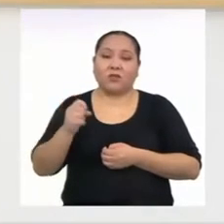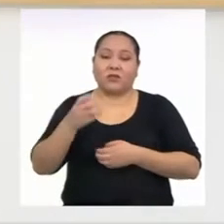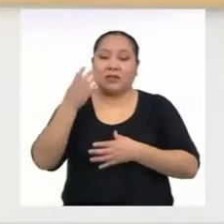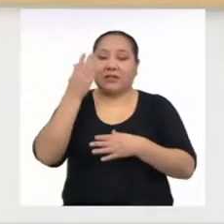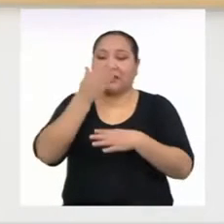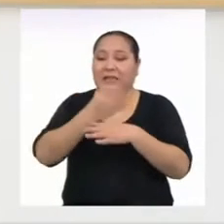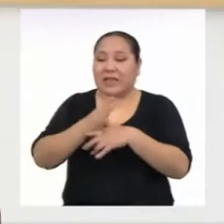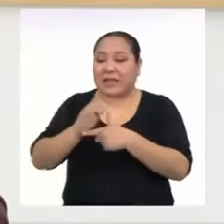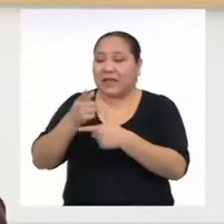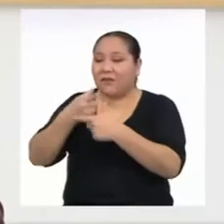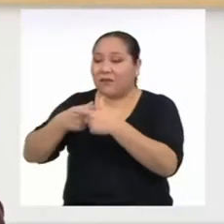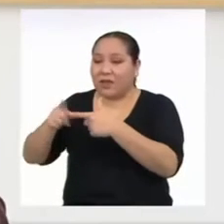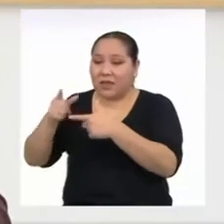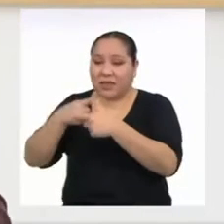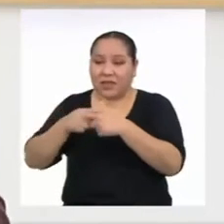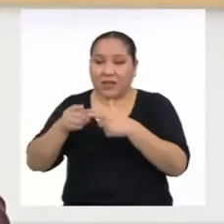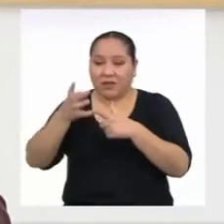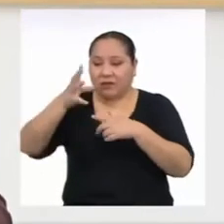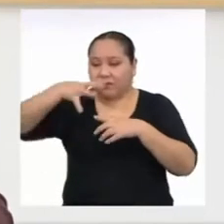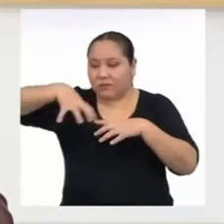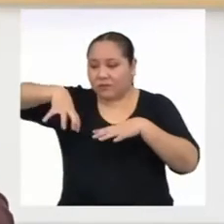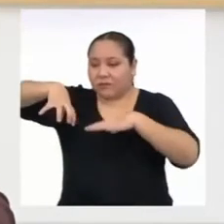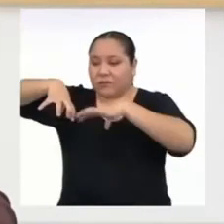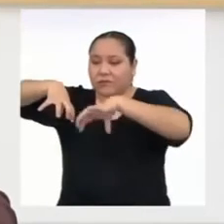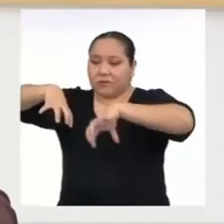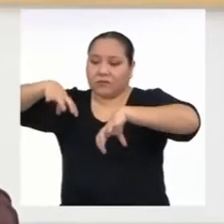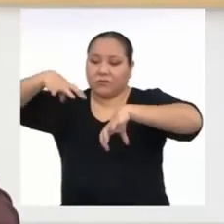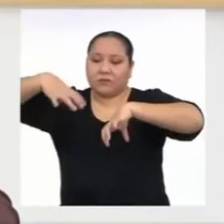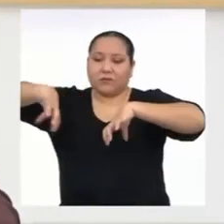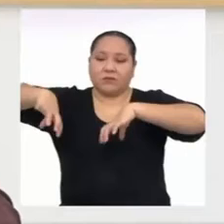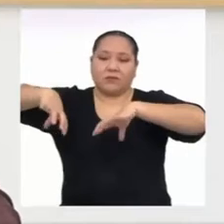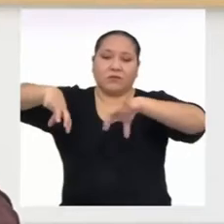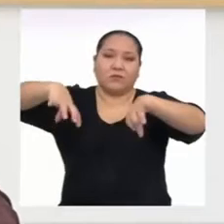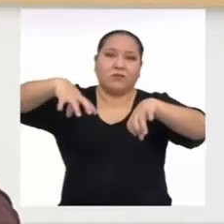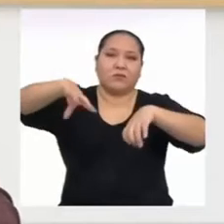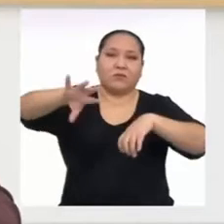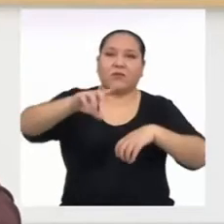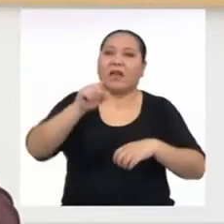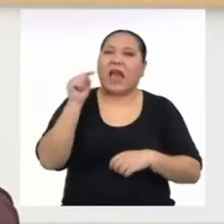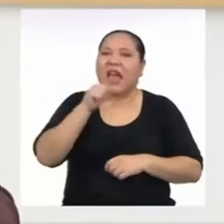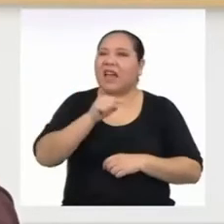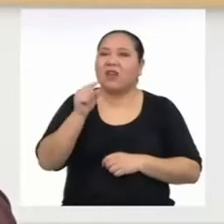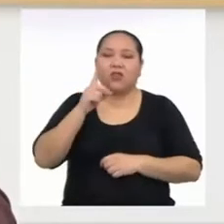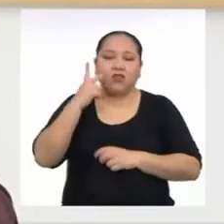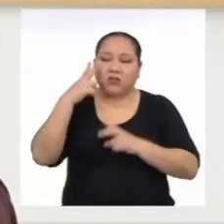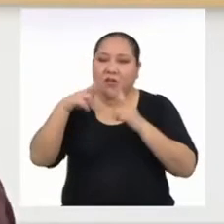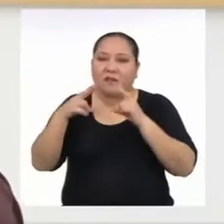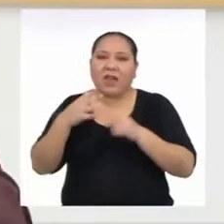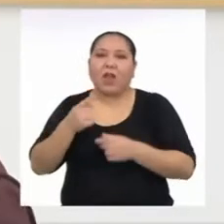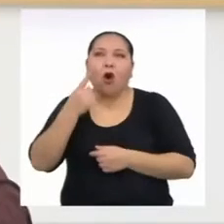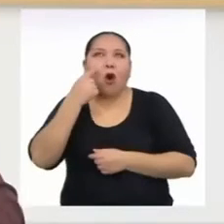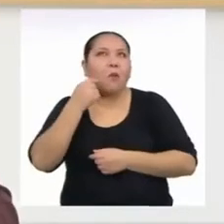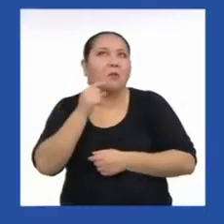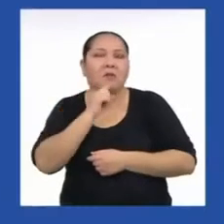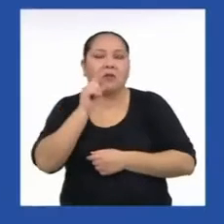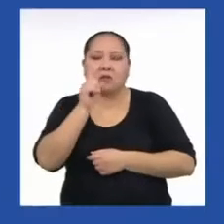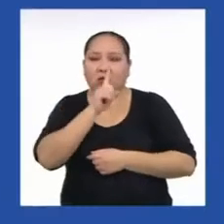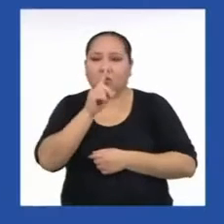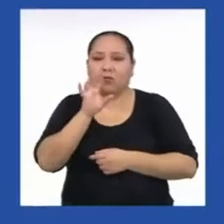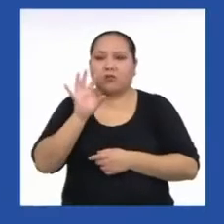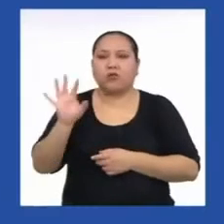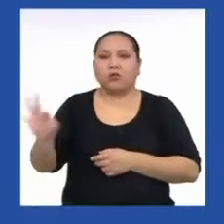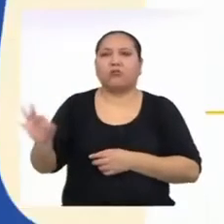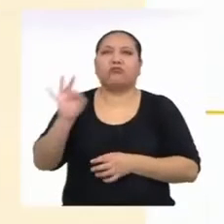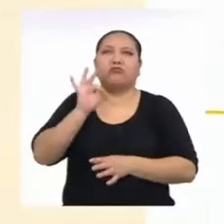distintos conglomerados y se toman al azar algunos individuos de cada uno de ellos.